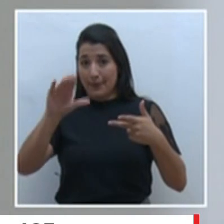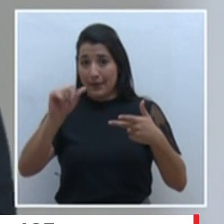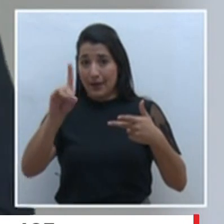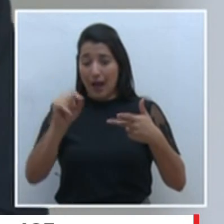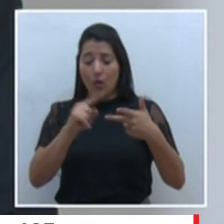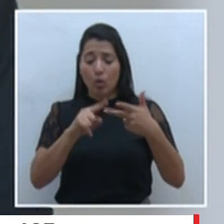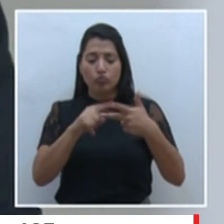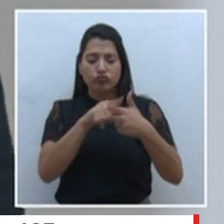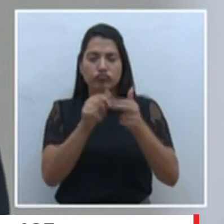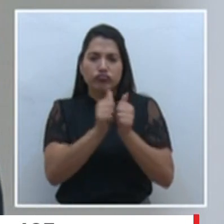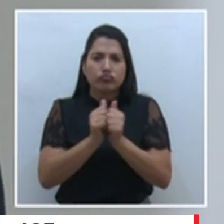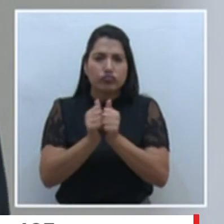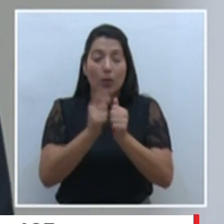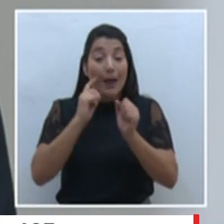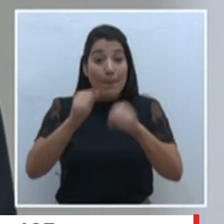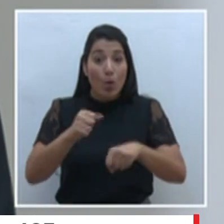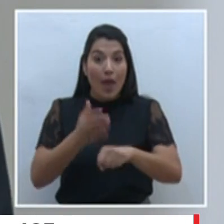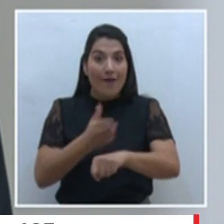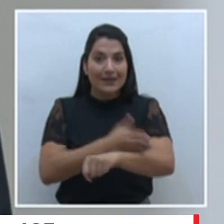tipo de terapéuticas.